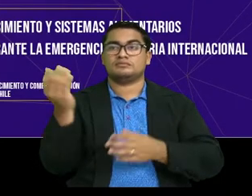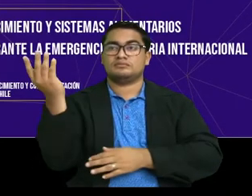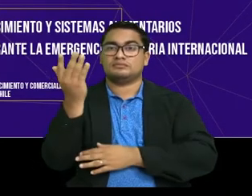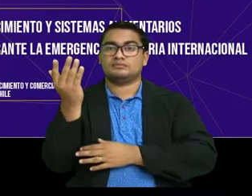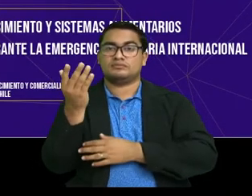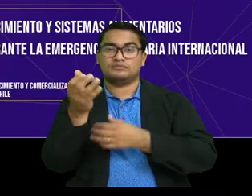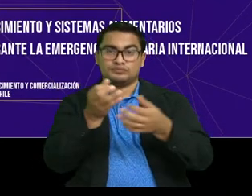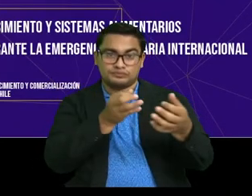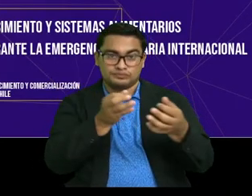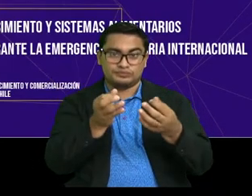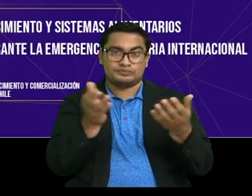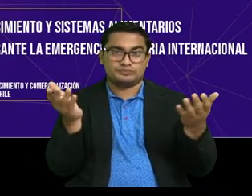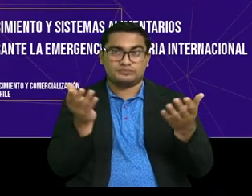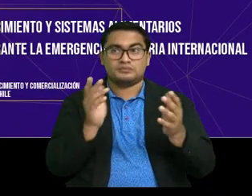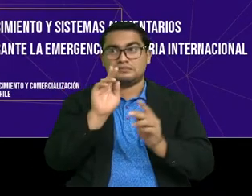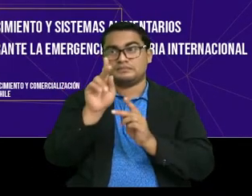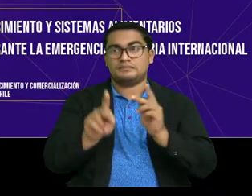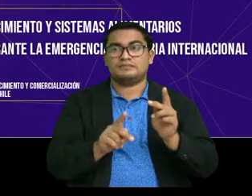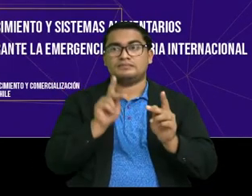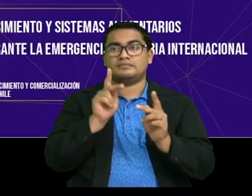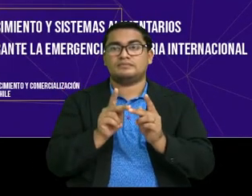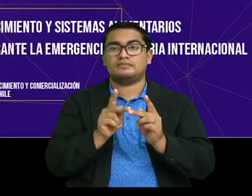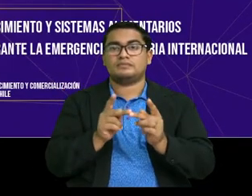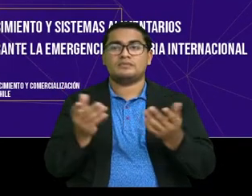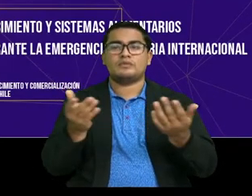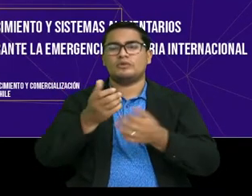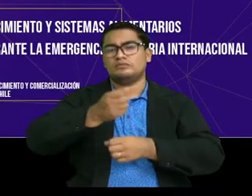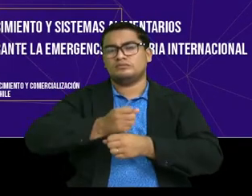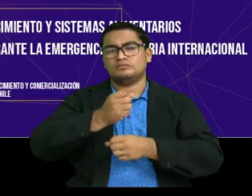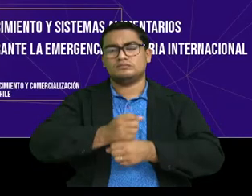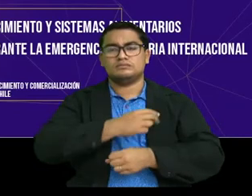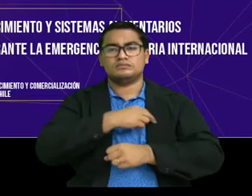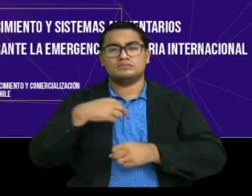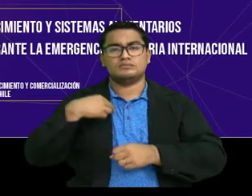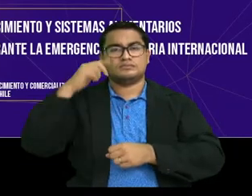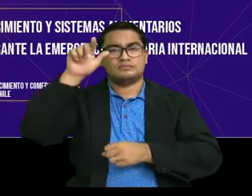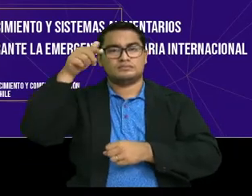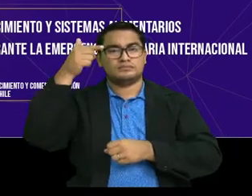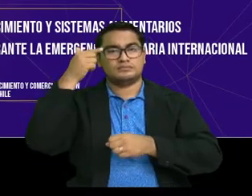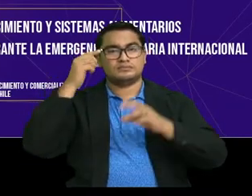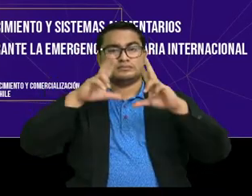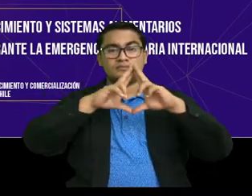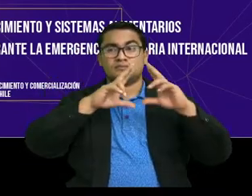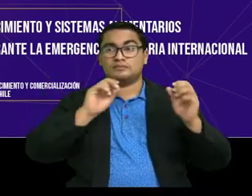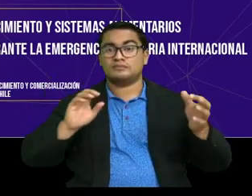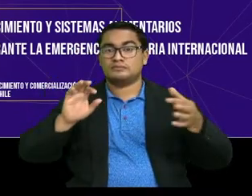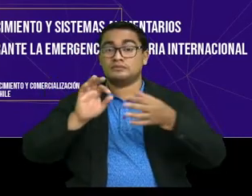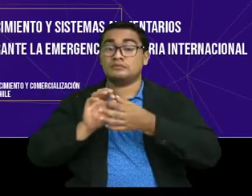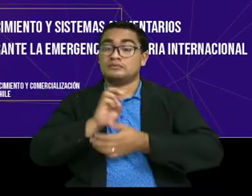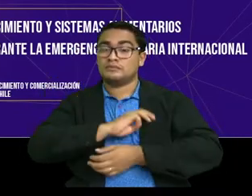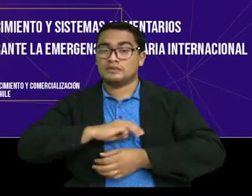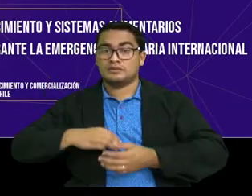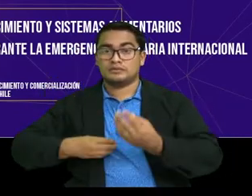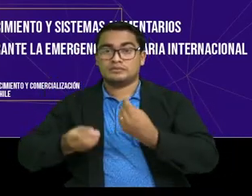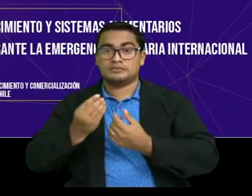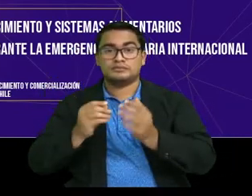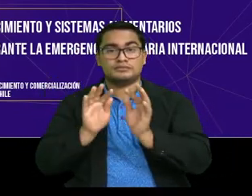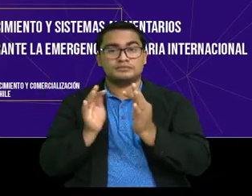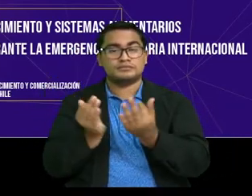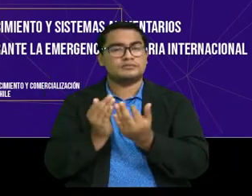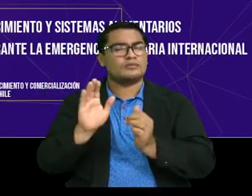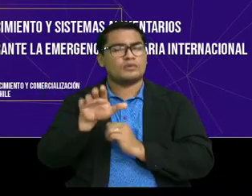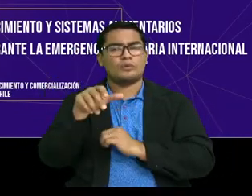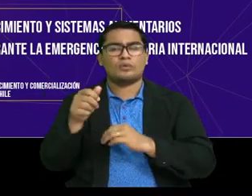expresiones y manifestaciones de éxito del trabajo que el gobierno de Nicaragua, a través del Ministerio de Economía Familiar y de las